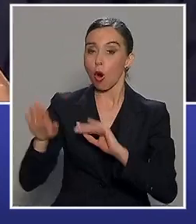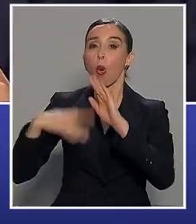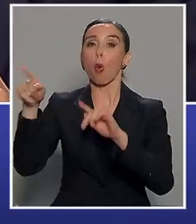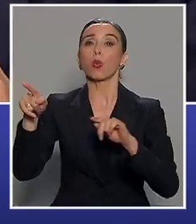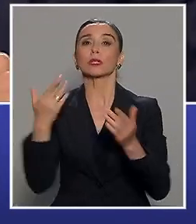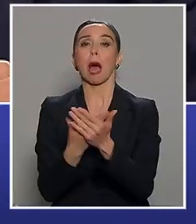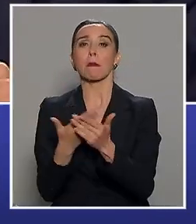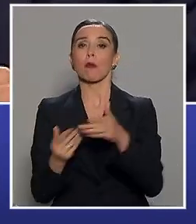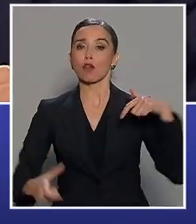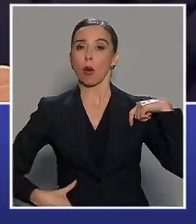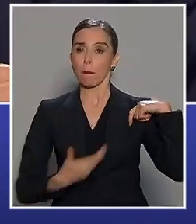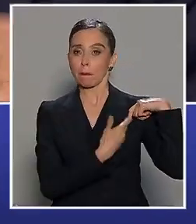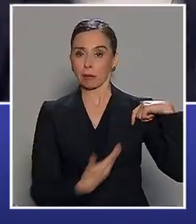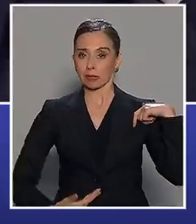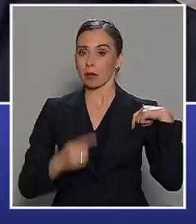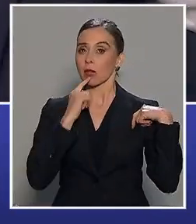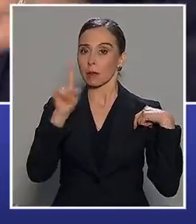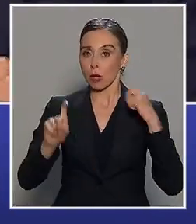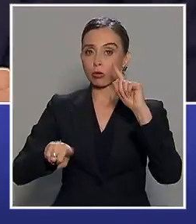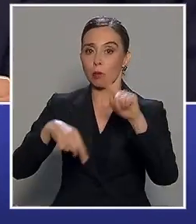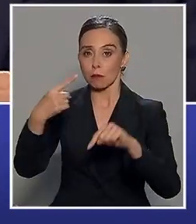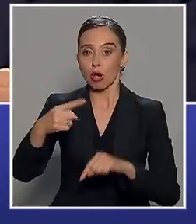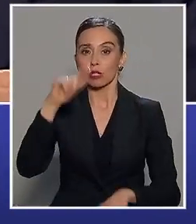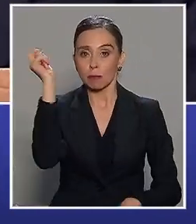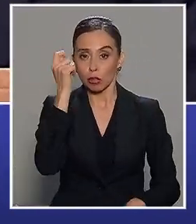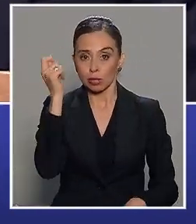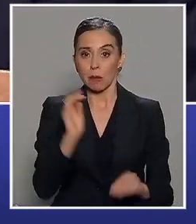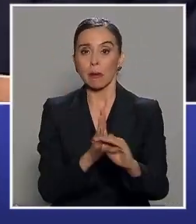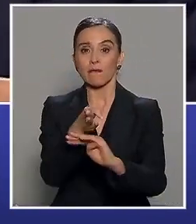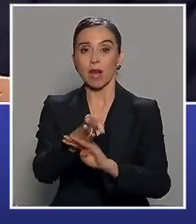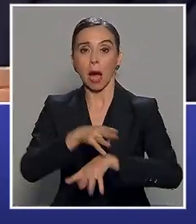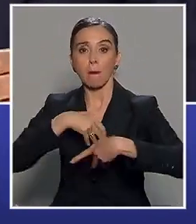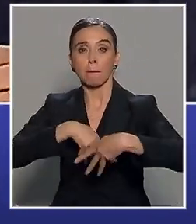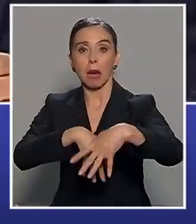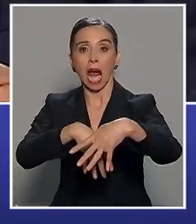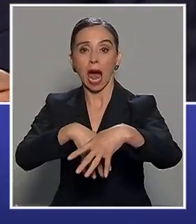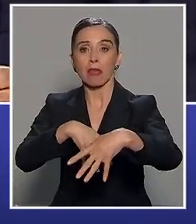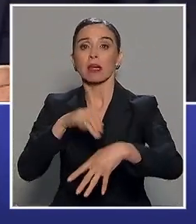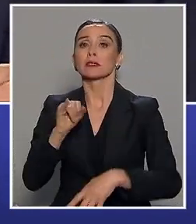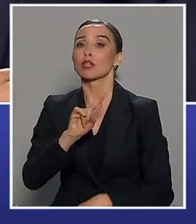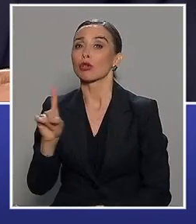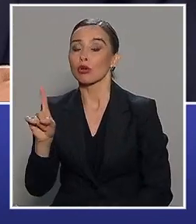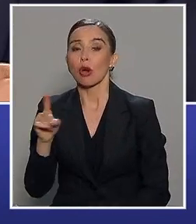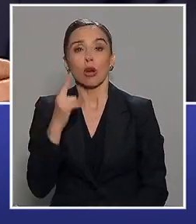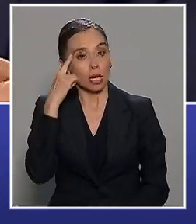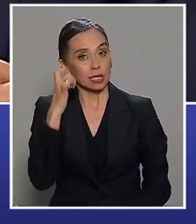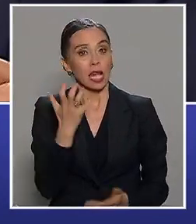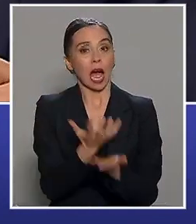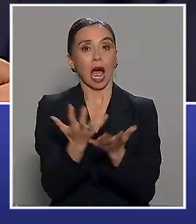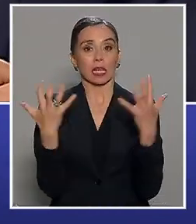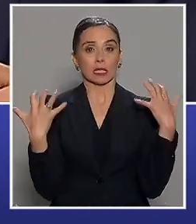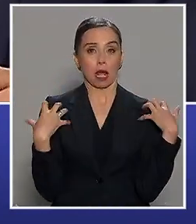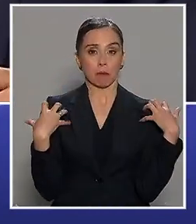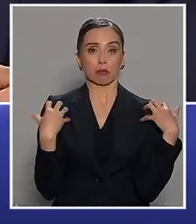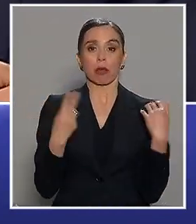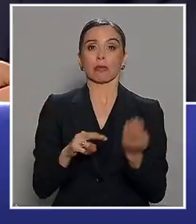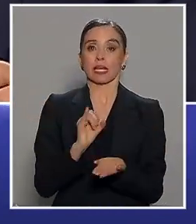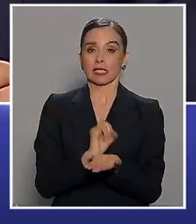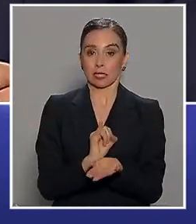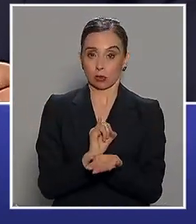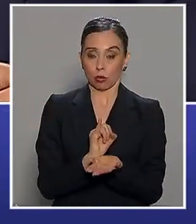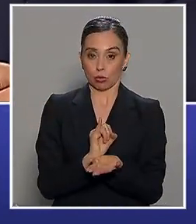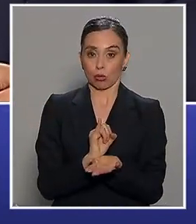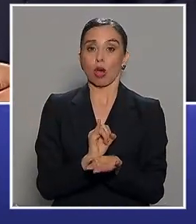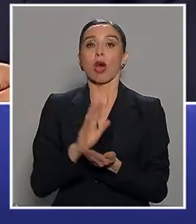presidente el próximo el próximo septiembre va a acudir a la parada militar yo creo que hay responsabilidades que son institucionales y eso lo